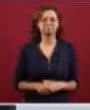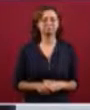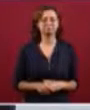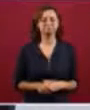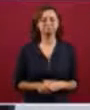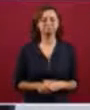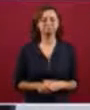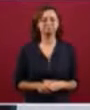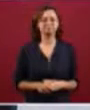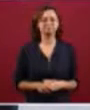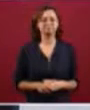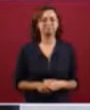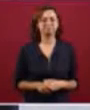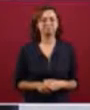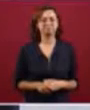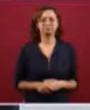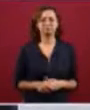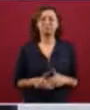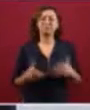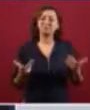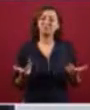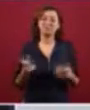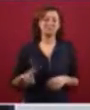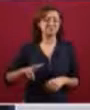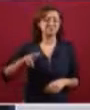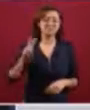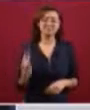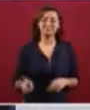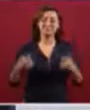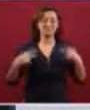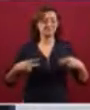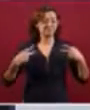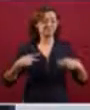están muy mal acostumbrados,